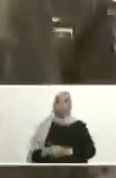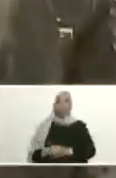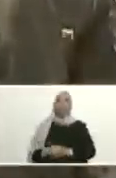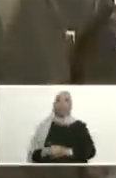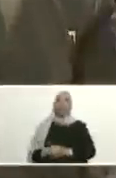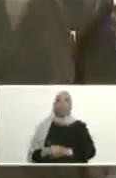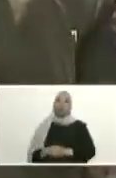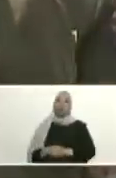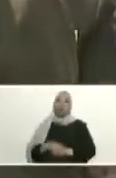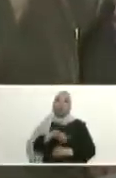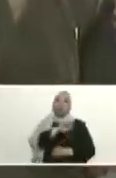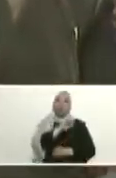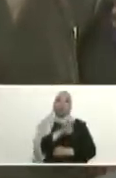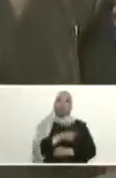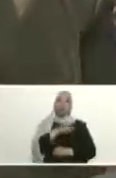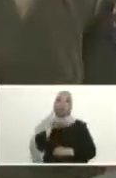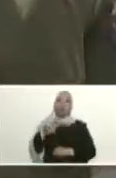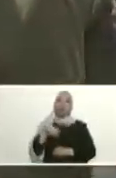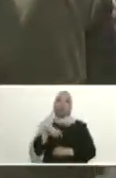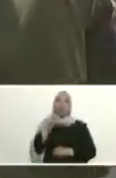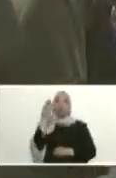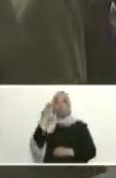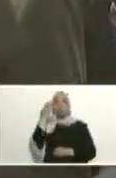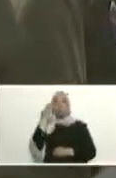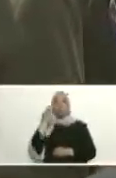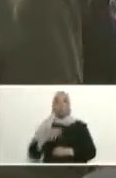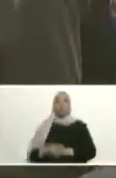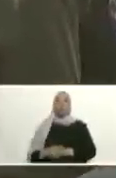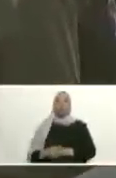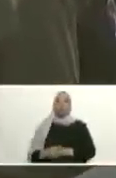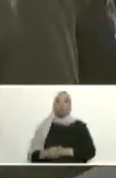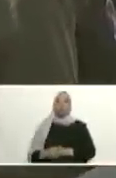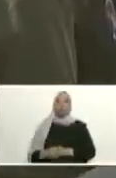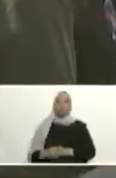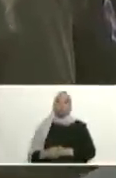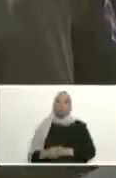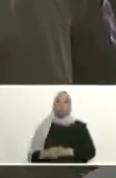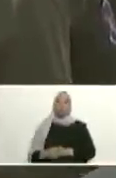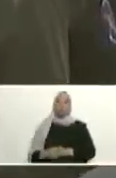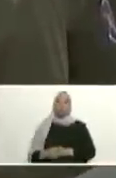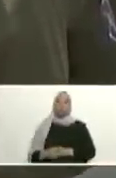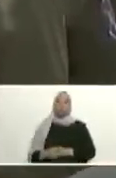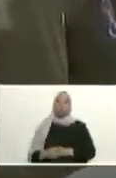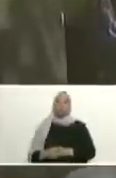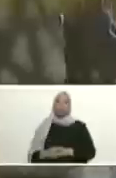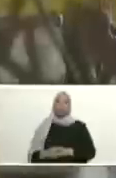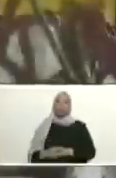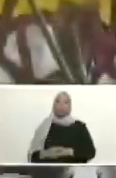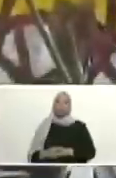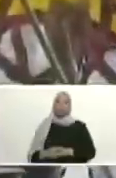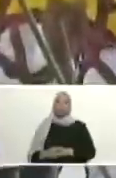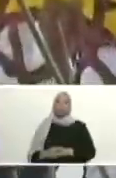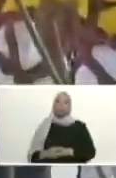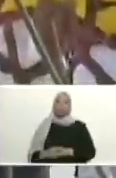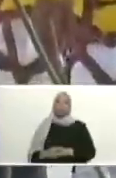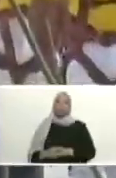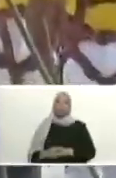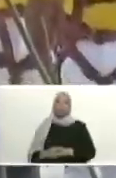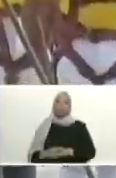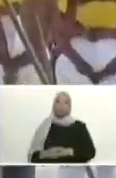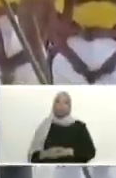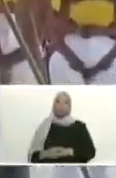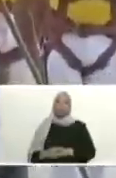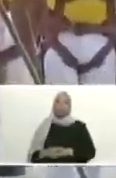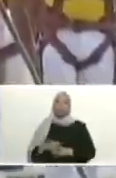y la fuerza de una patria en ustedes, muchachos. Allá cuando llegan a un puerto de un